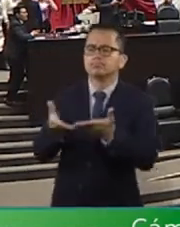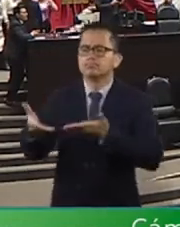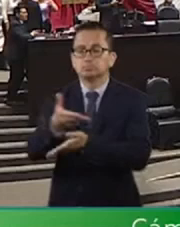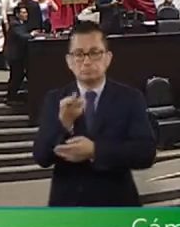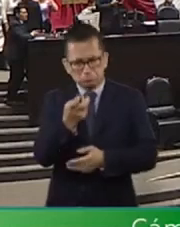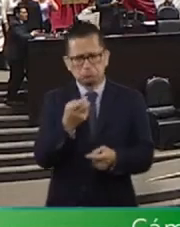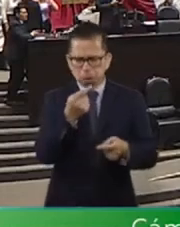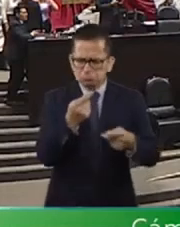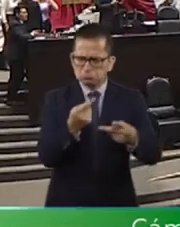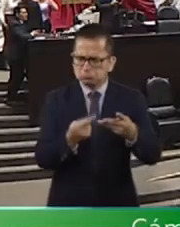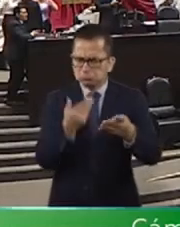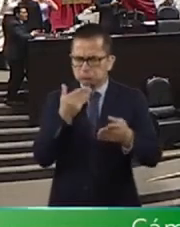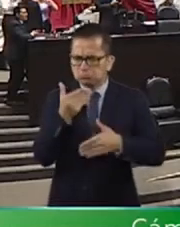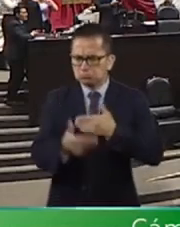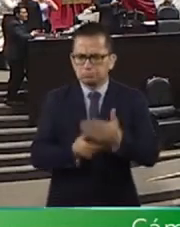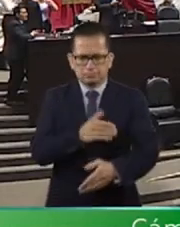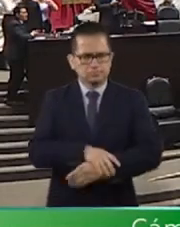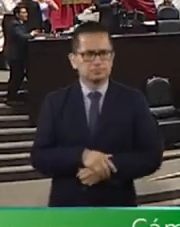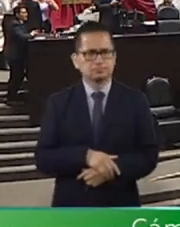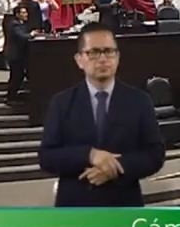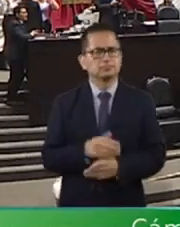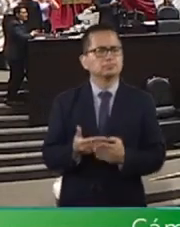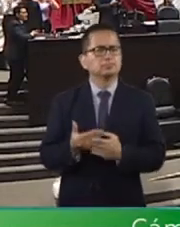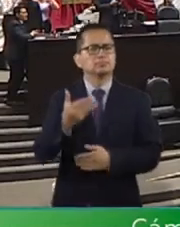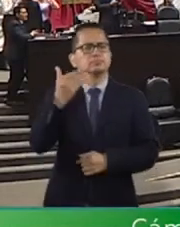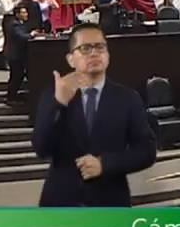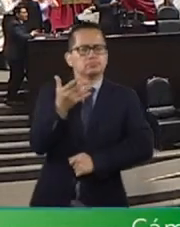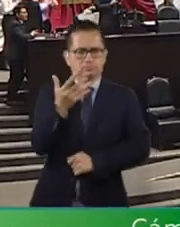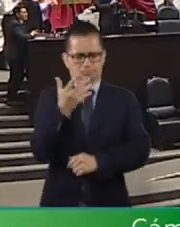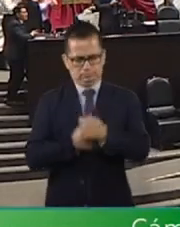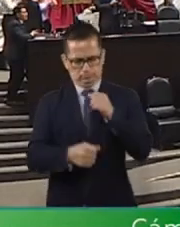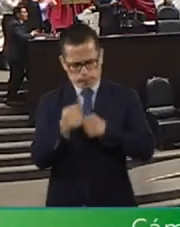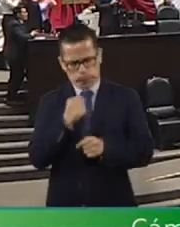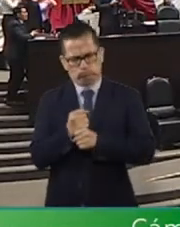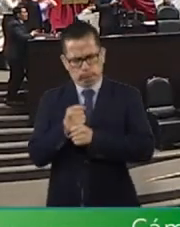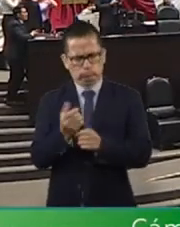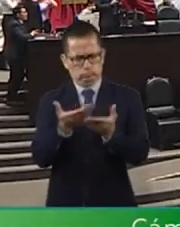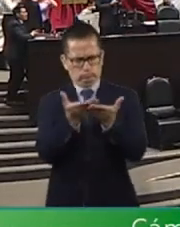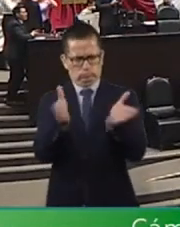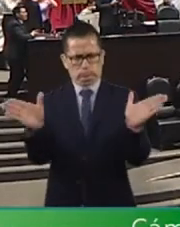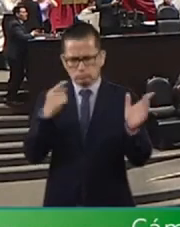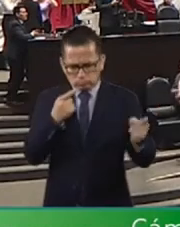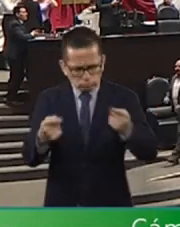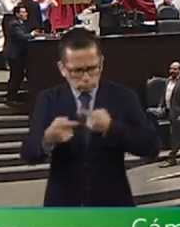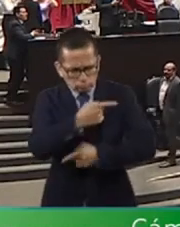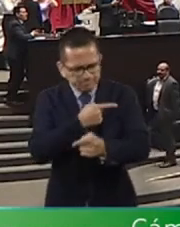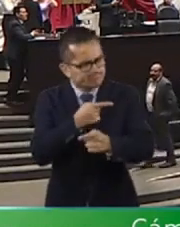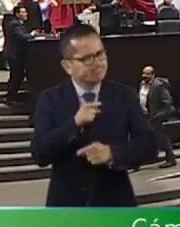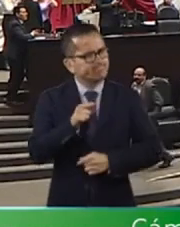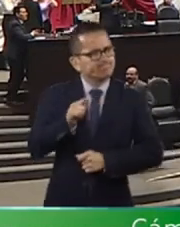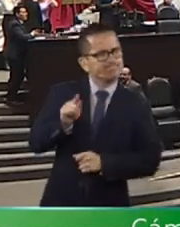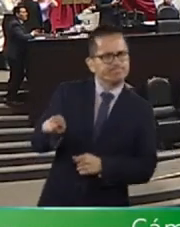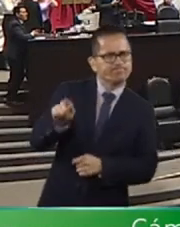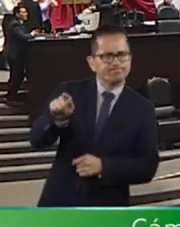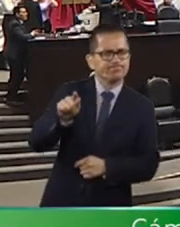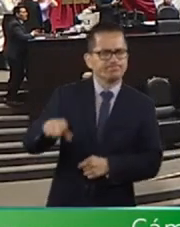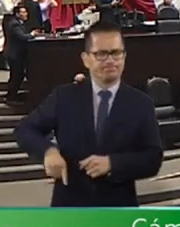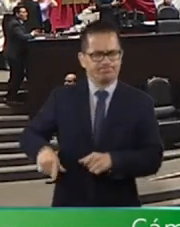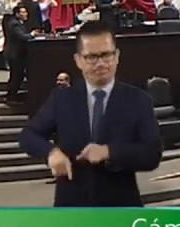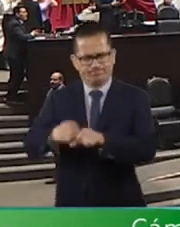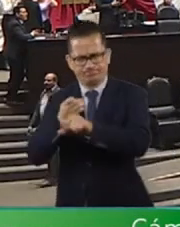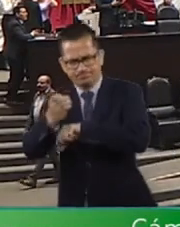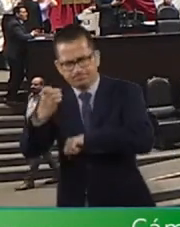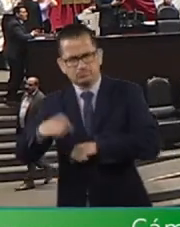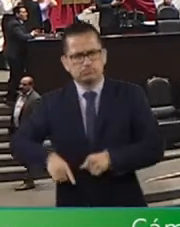audiencias públicas que se realizaron hace 5 años, resalta lo que señalaron las autoridades de las entidades federativas y